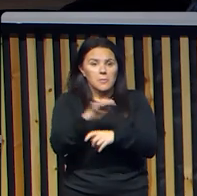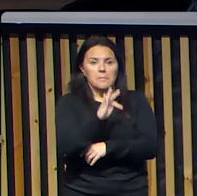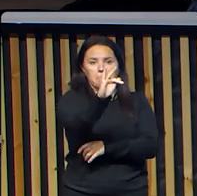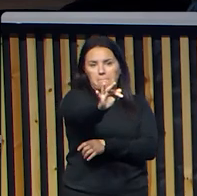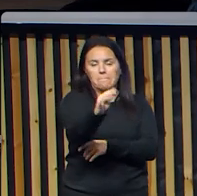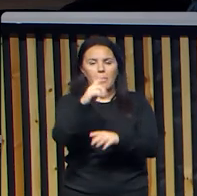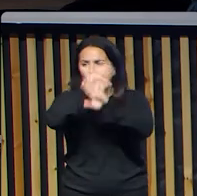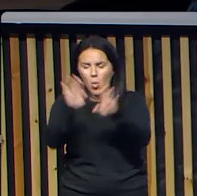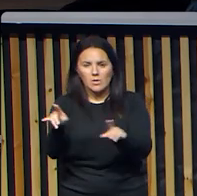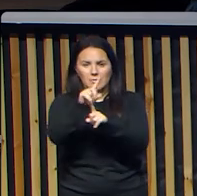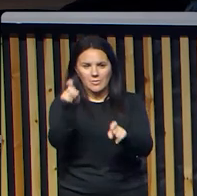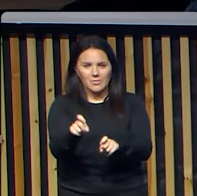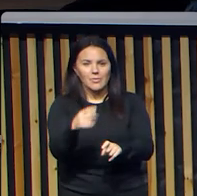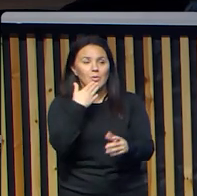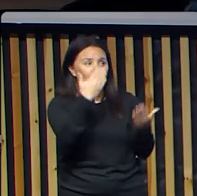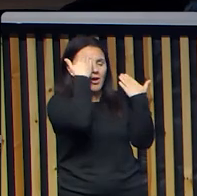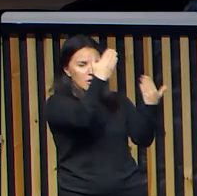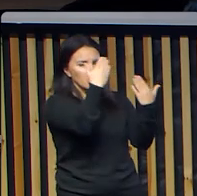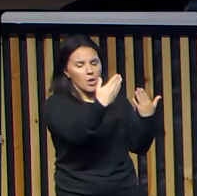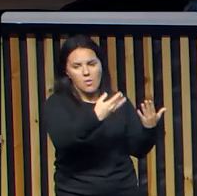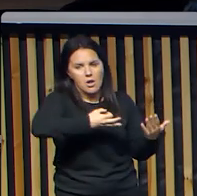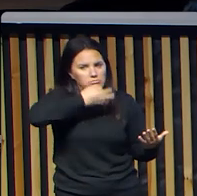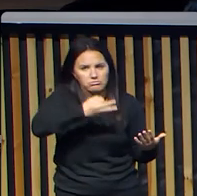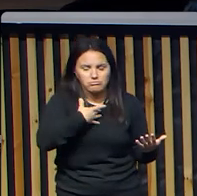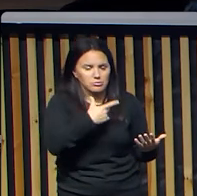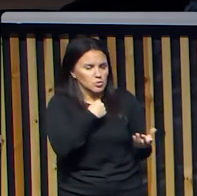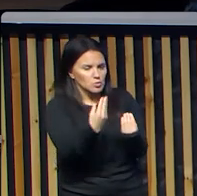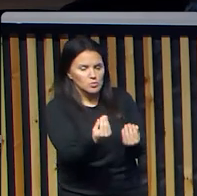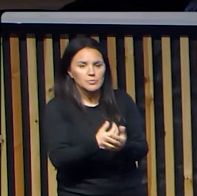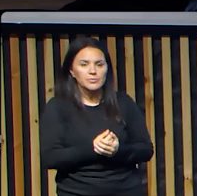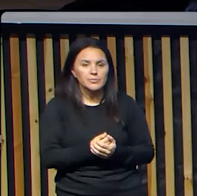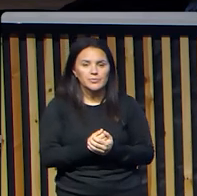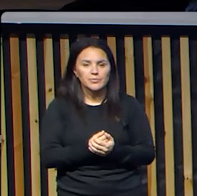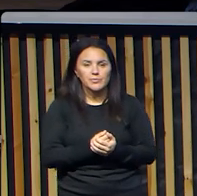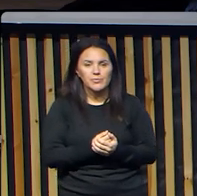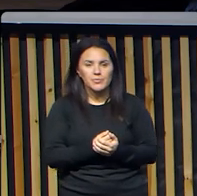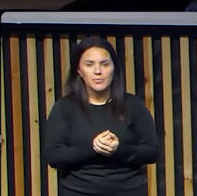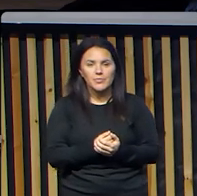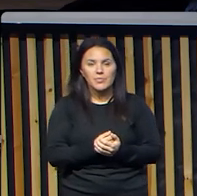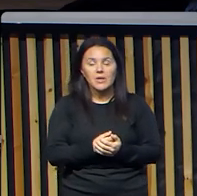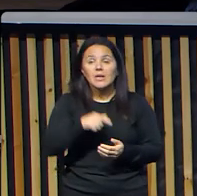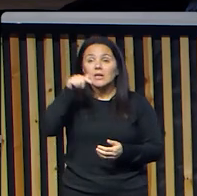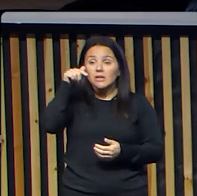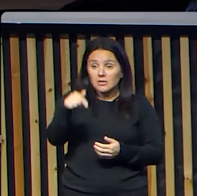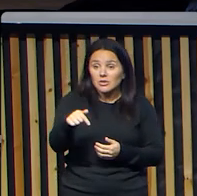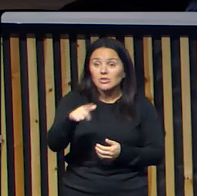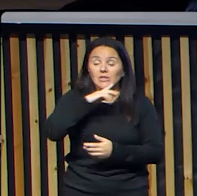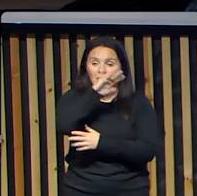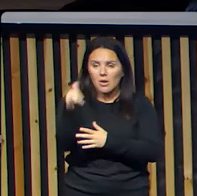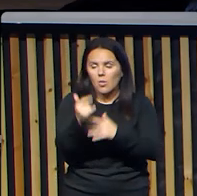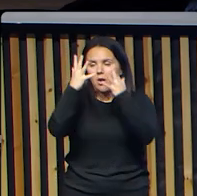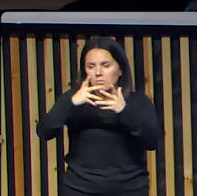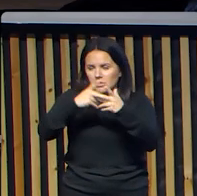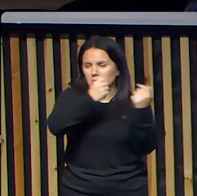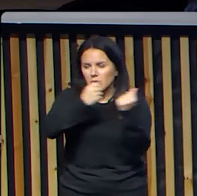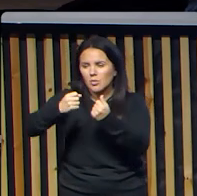este proceso de mejorar el lenguaje administrativo jurídico lleva mucho tiempo por lo menos 11 años desde que